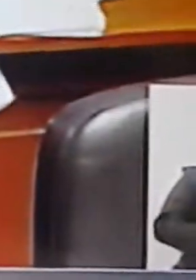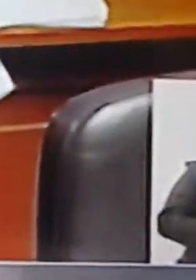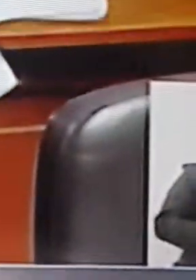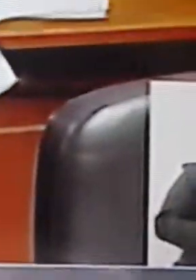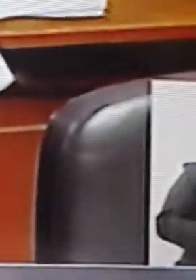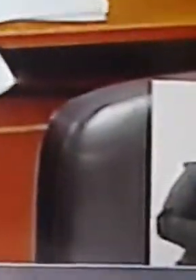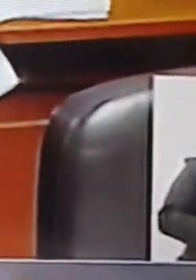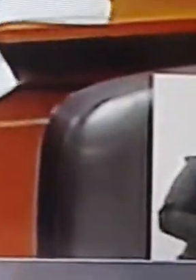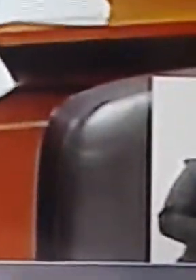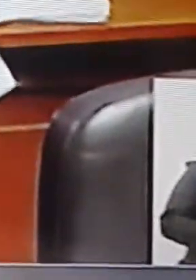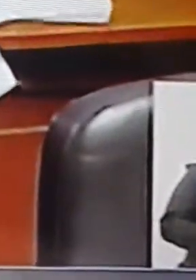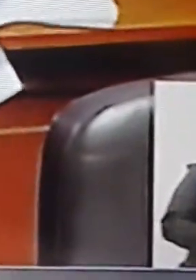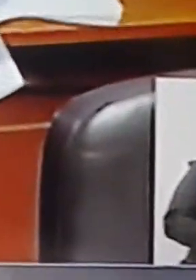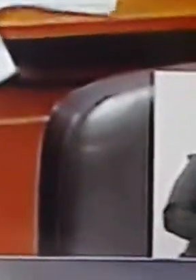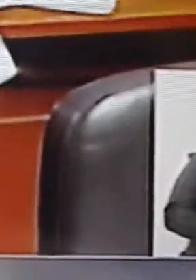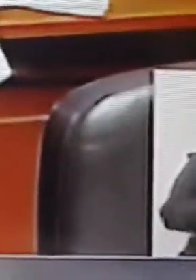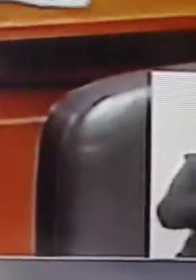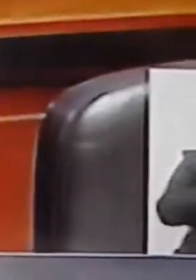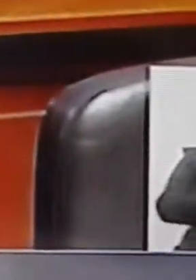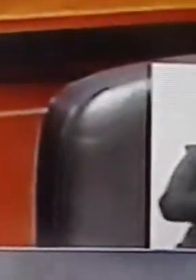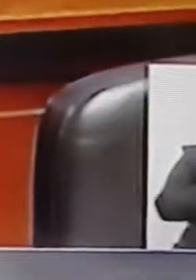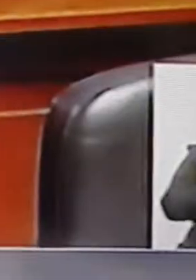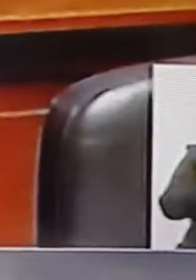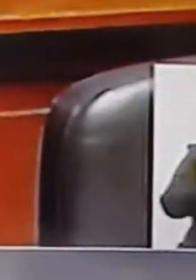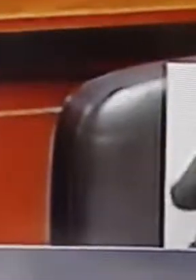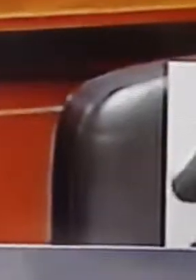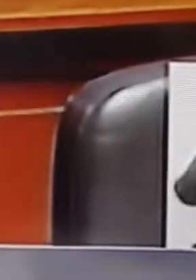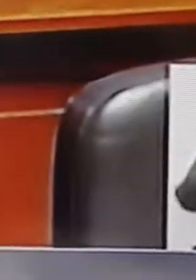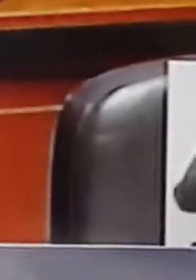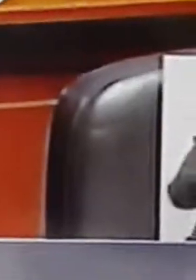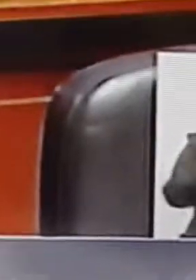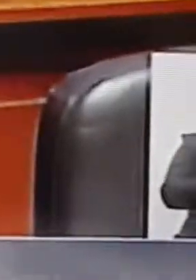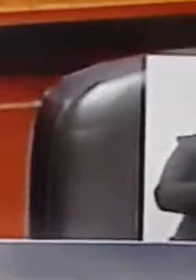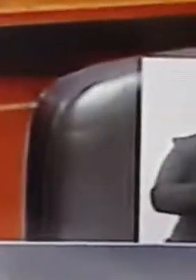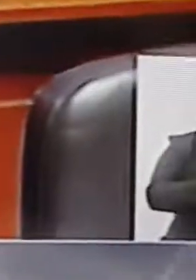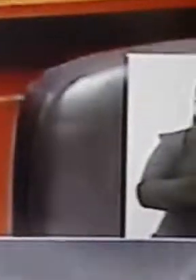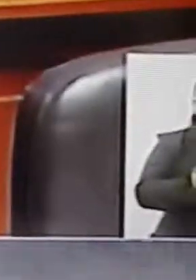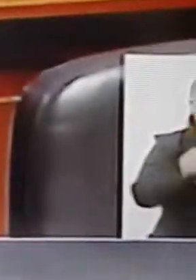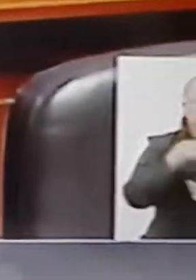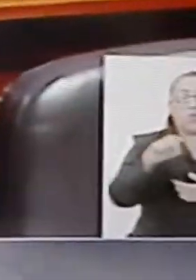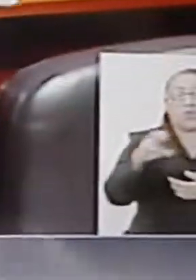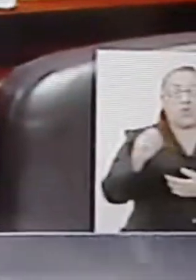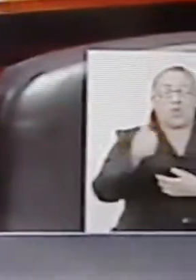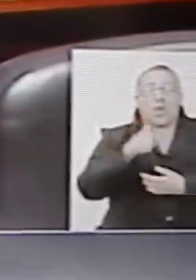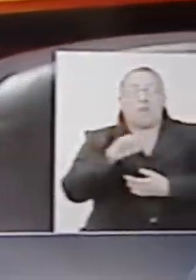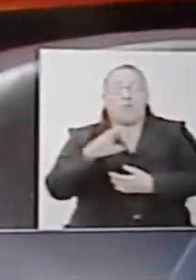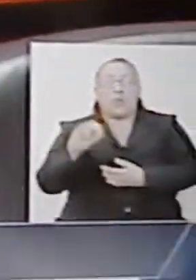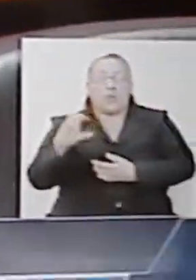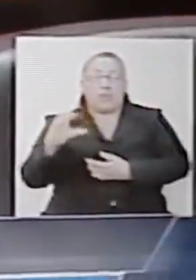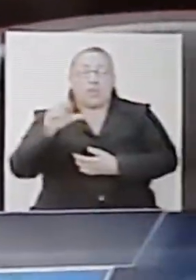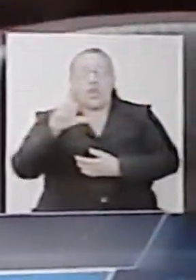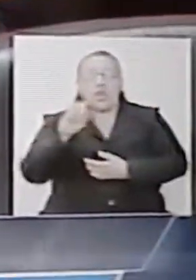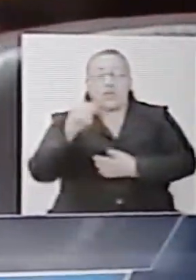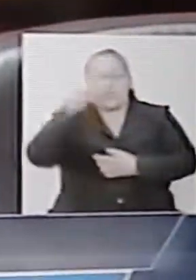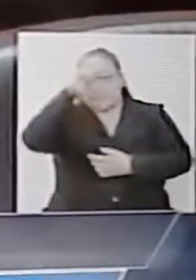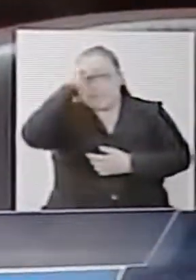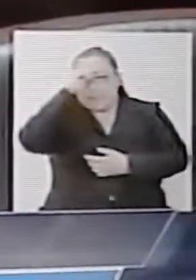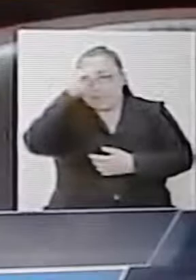por los gobiernos regionales de Arequipa, de Tacna, de Cusco, de Puno, de Ica, de Ayacucho, de Huánuco, de Apurímac, de Loreto, de